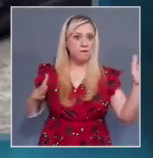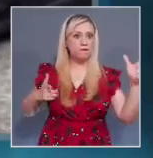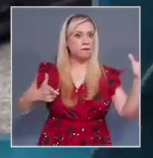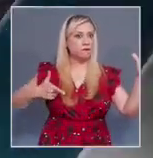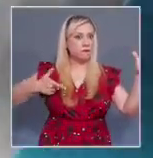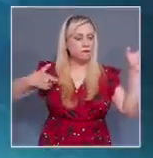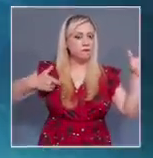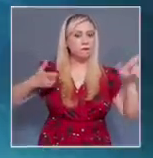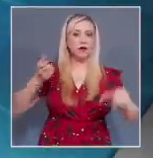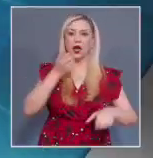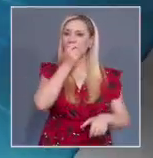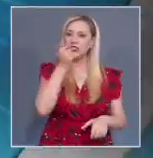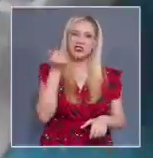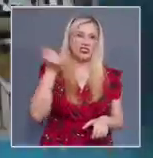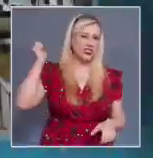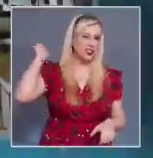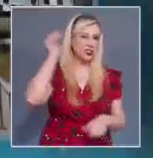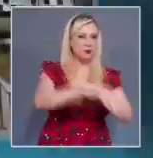tecnológicos.